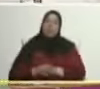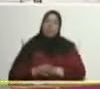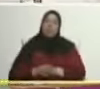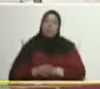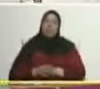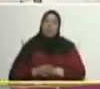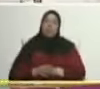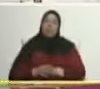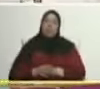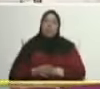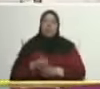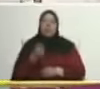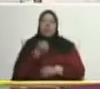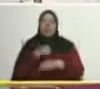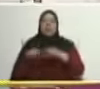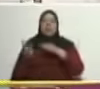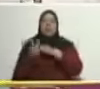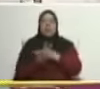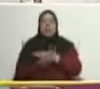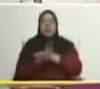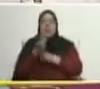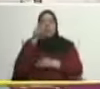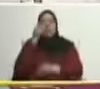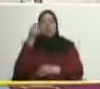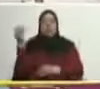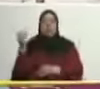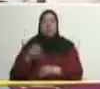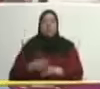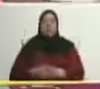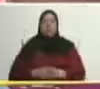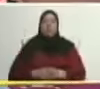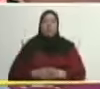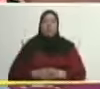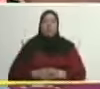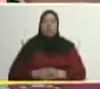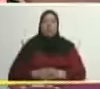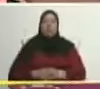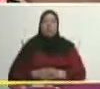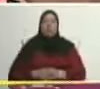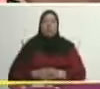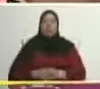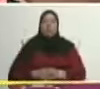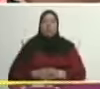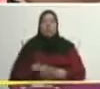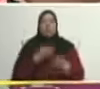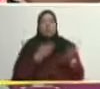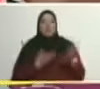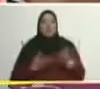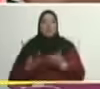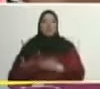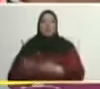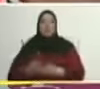de San Cristóbal y Nieves, Norien Wilson. Bienvenido.